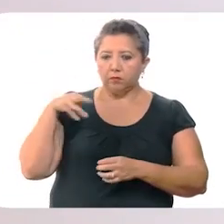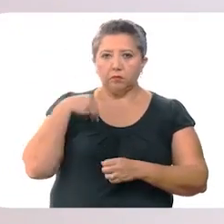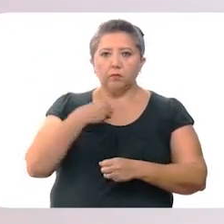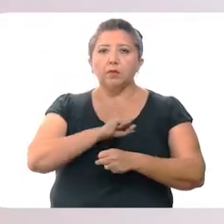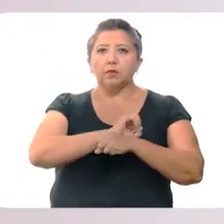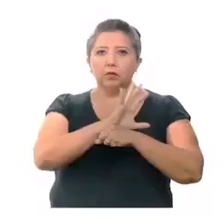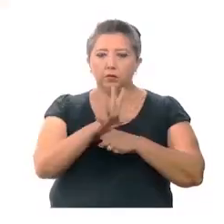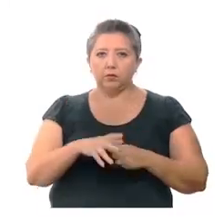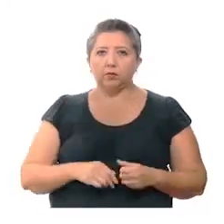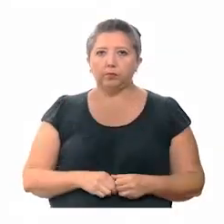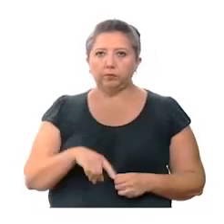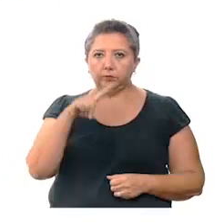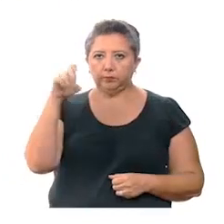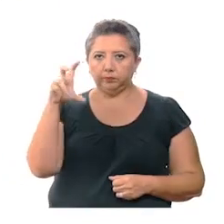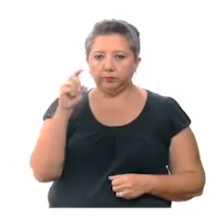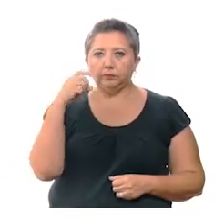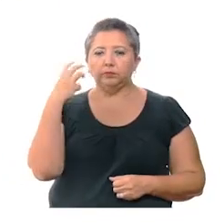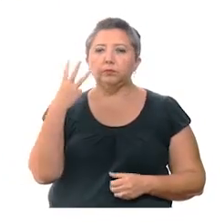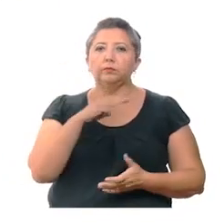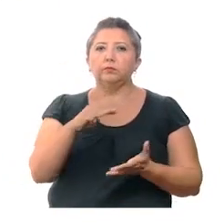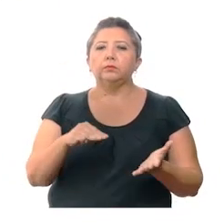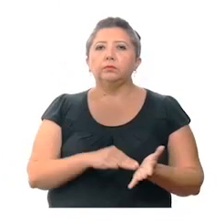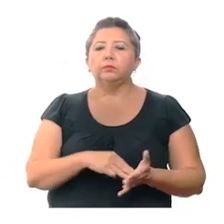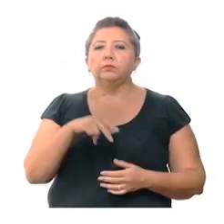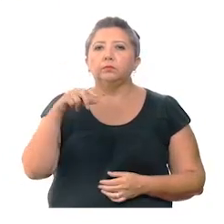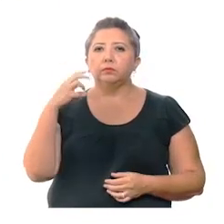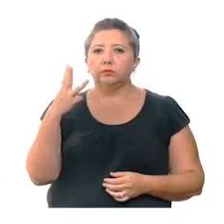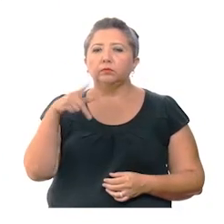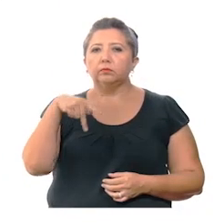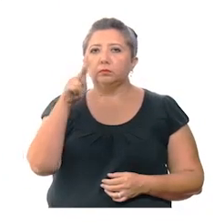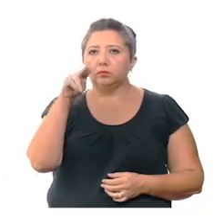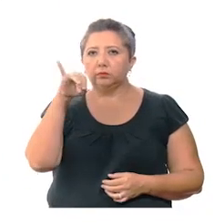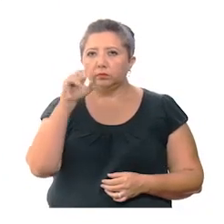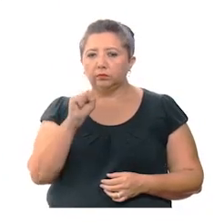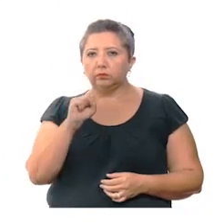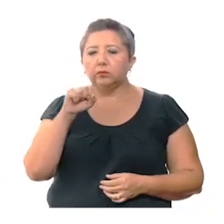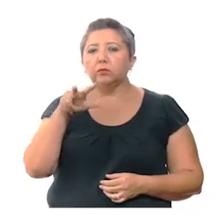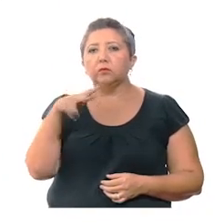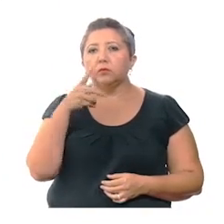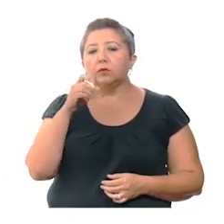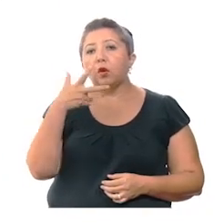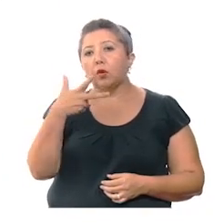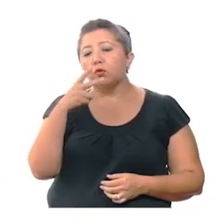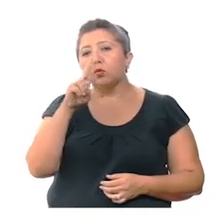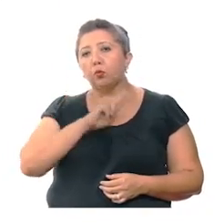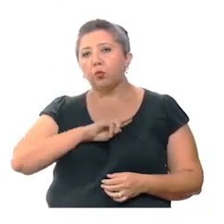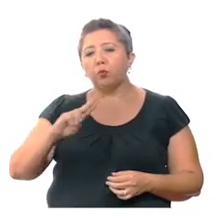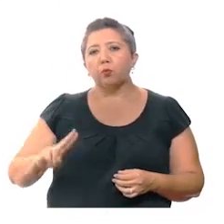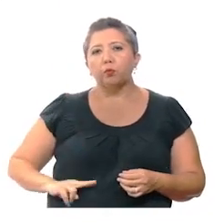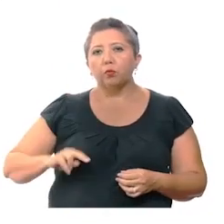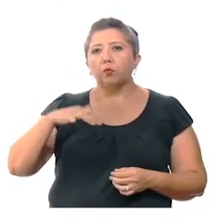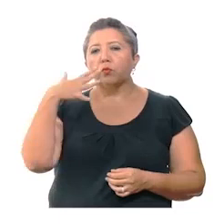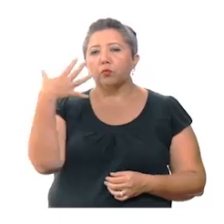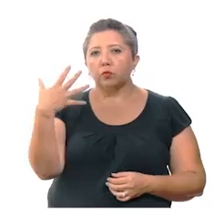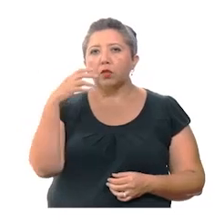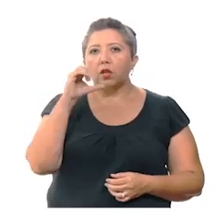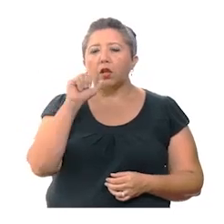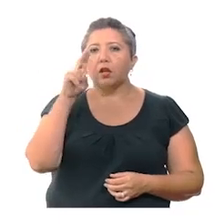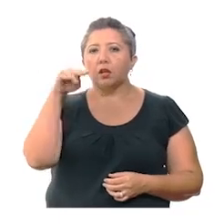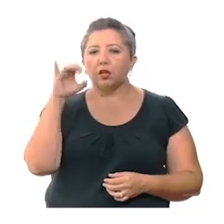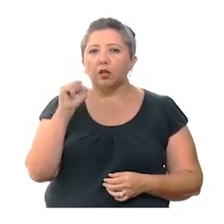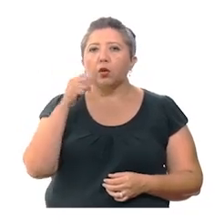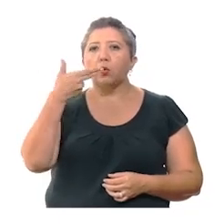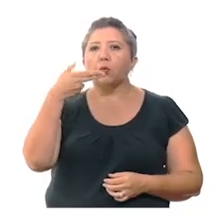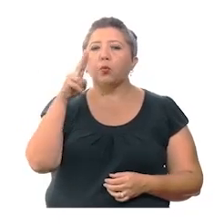de coronavirus, 133 en Mérida, 3 en Canacín, 8 en Humán, 7 en Ticul, 5 en Acanqué